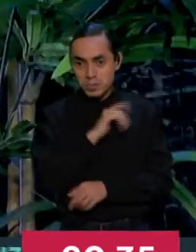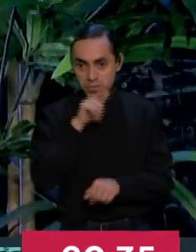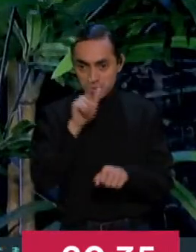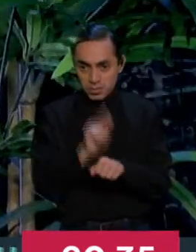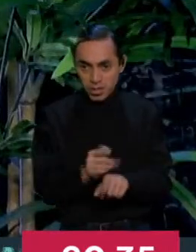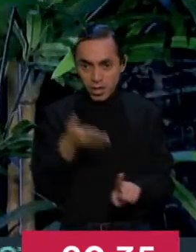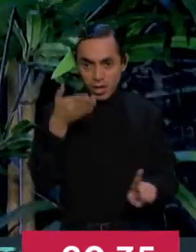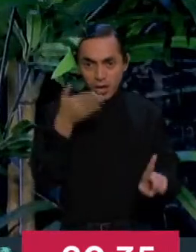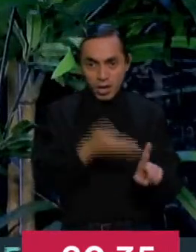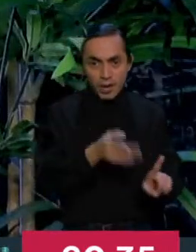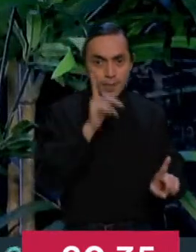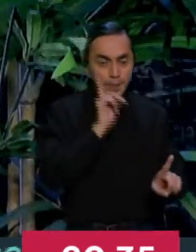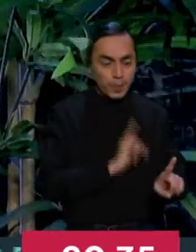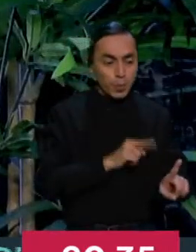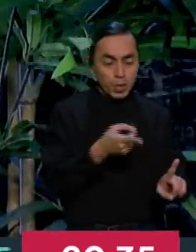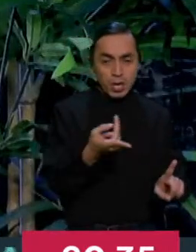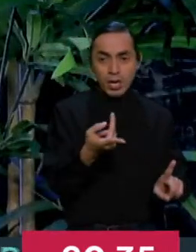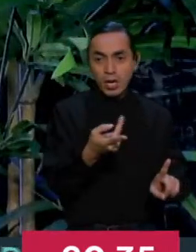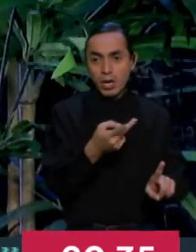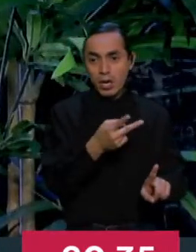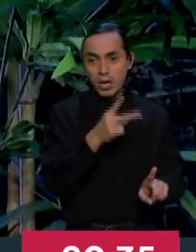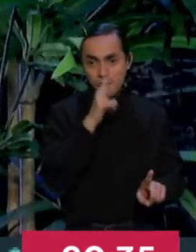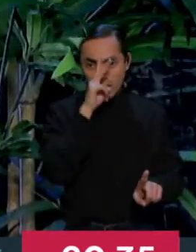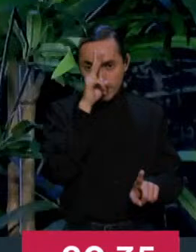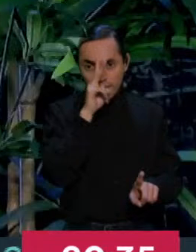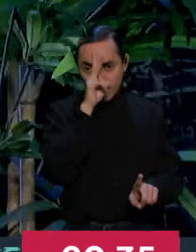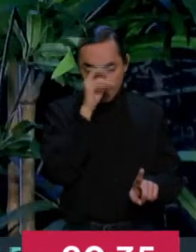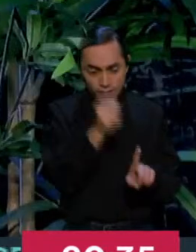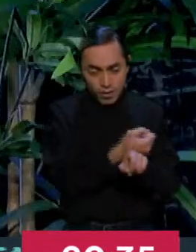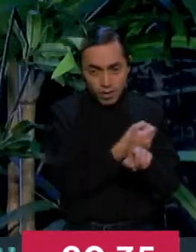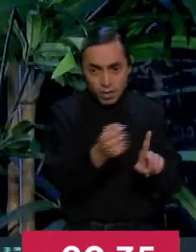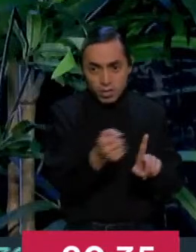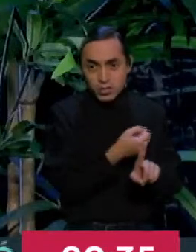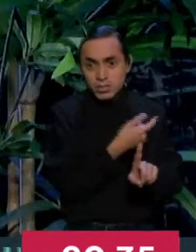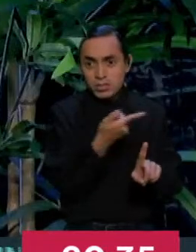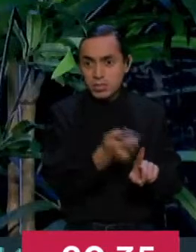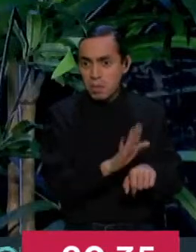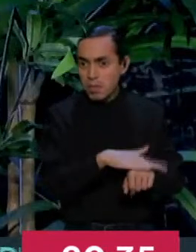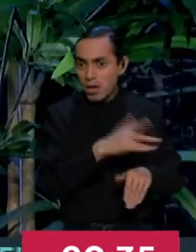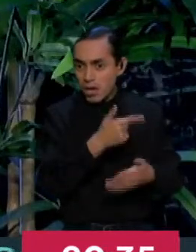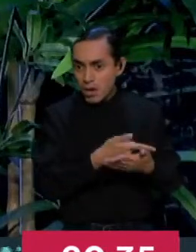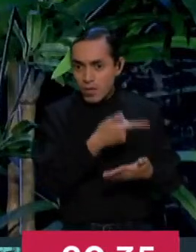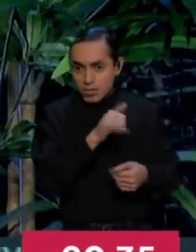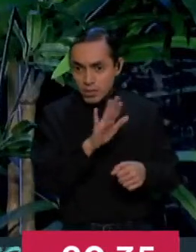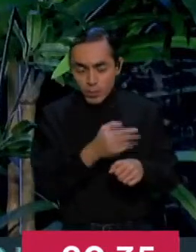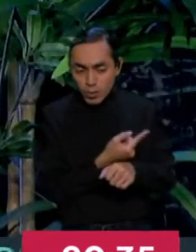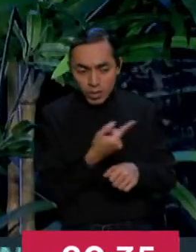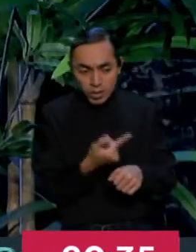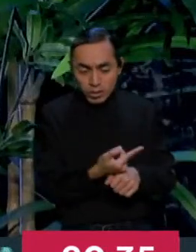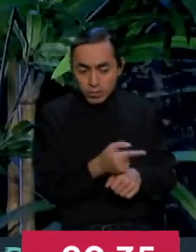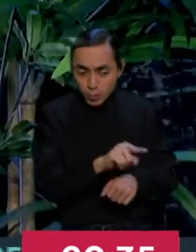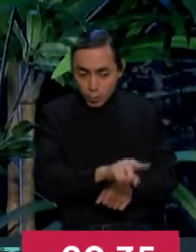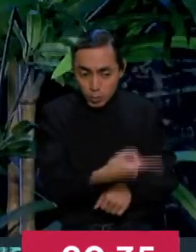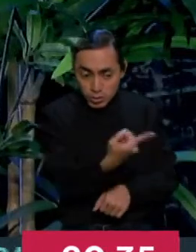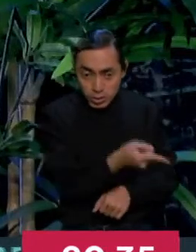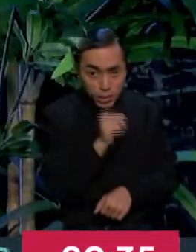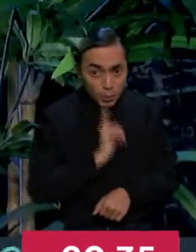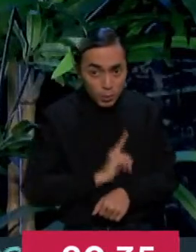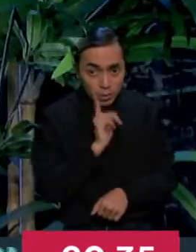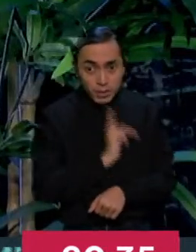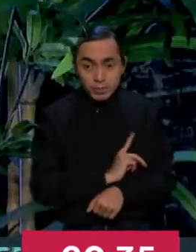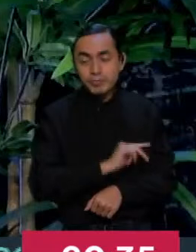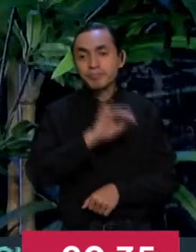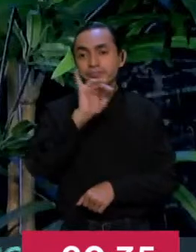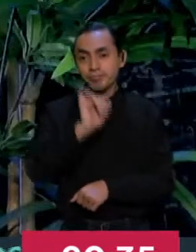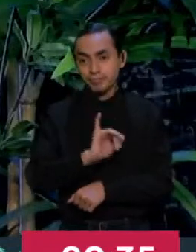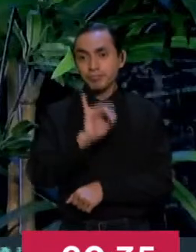mujeres, ¿estas violencias se incrementan de alguna forma simplemente por el hecho de ser niñas? Sí, En la